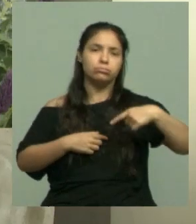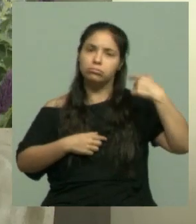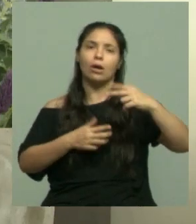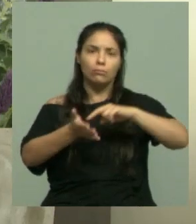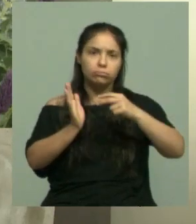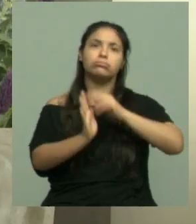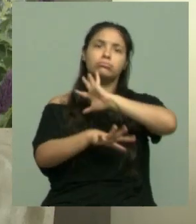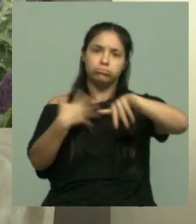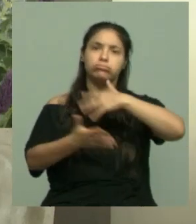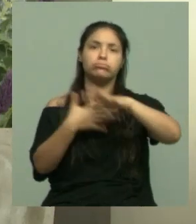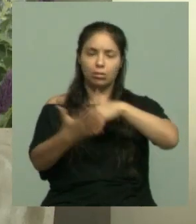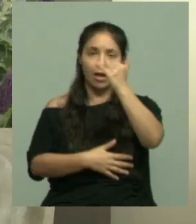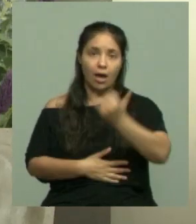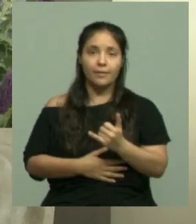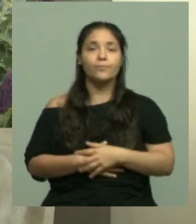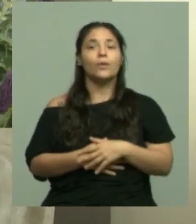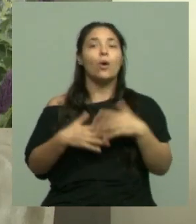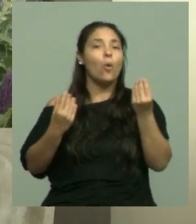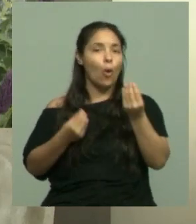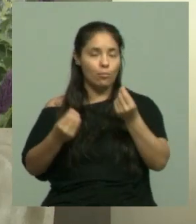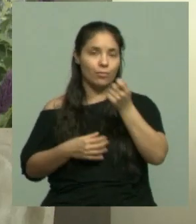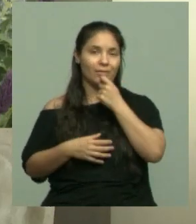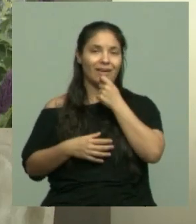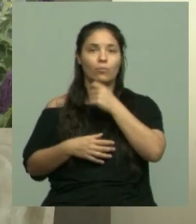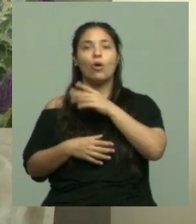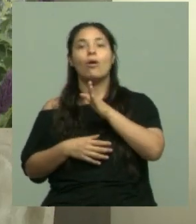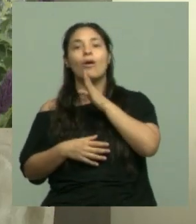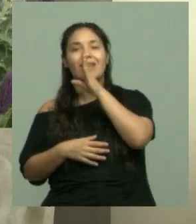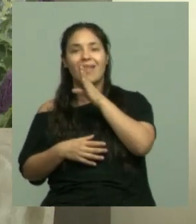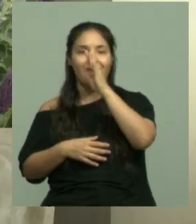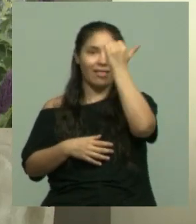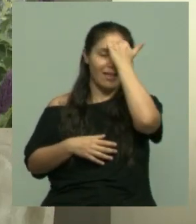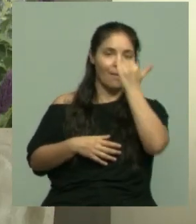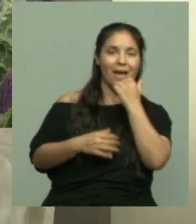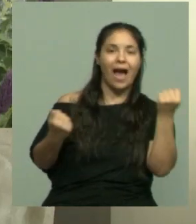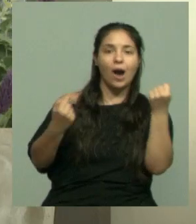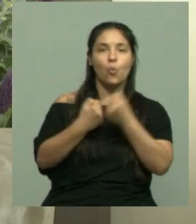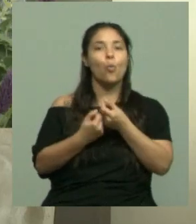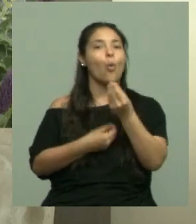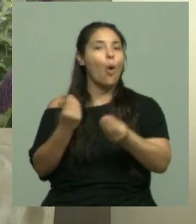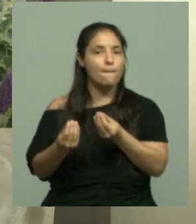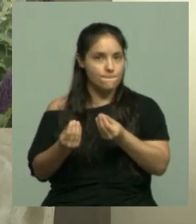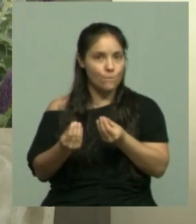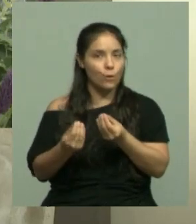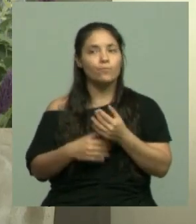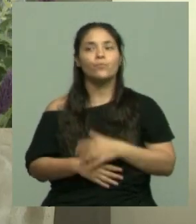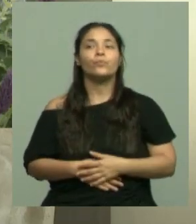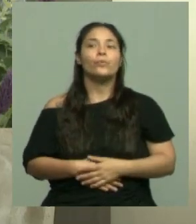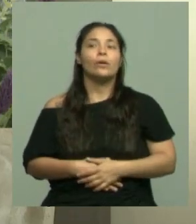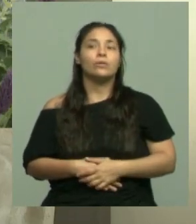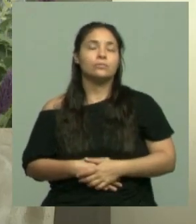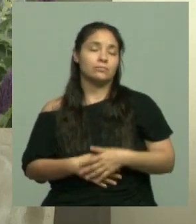¿Cómo puede ser el impacto de una tregua entre Israel y Hamás? Yo creo que todo esto se va a supeditar y va a ser relativo en